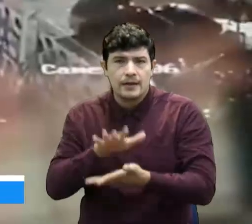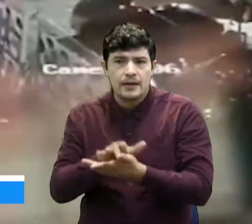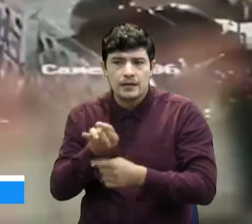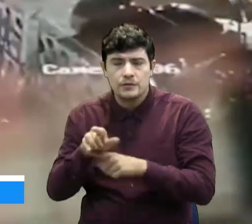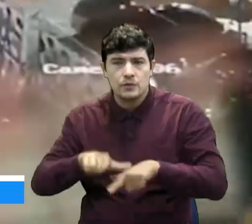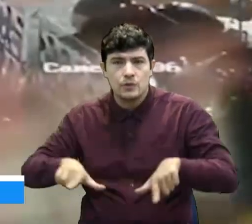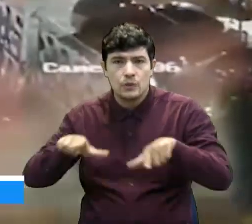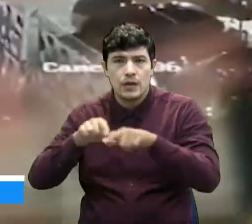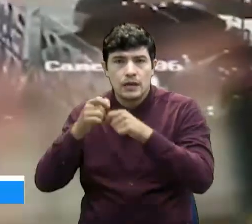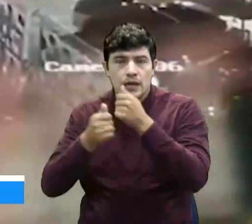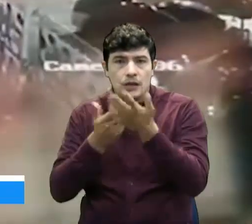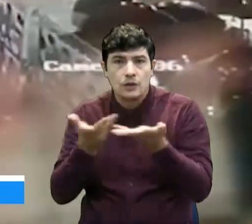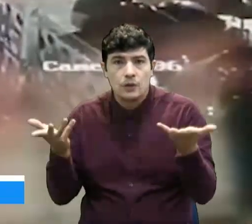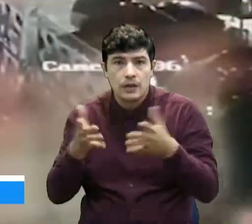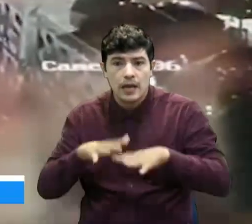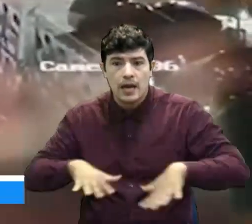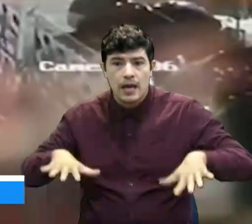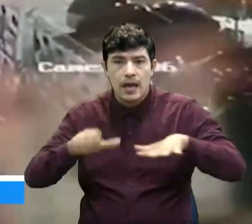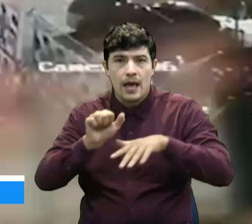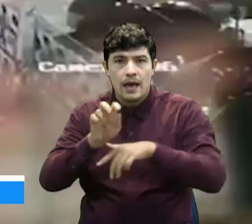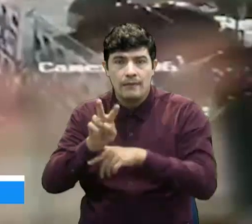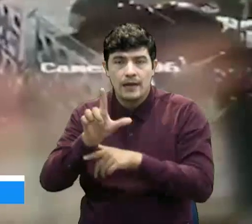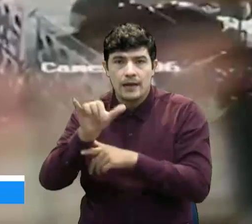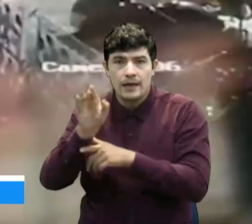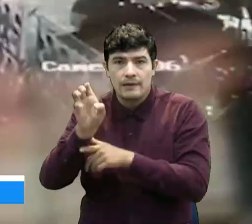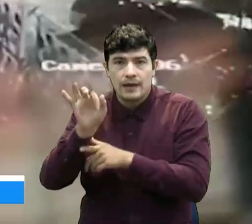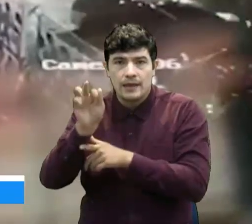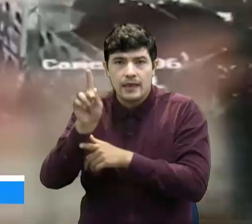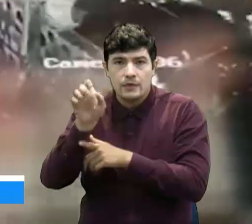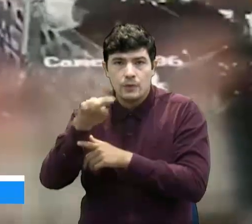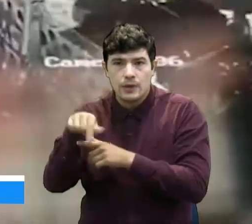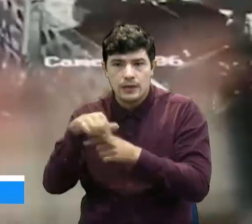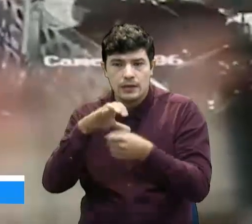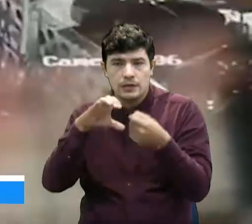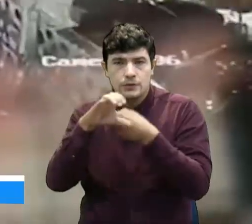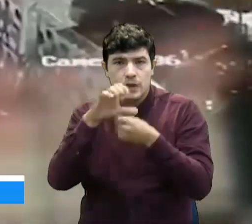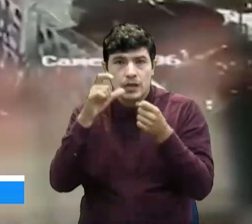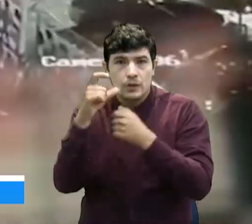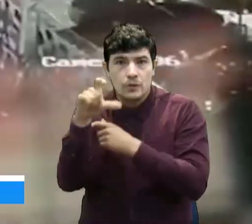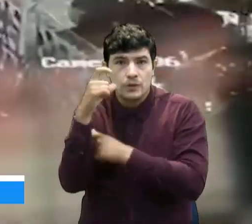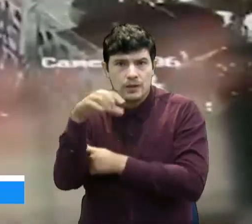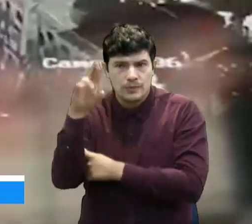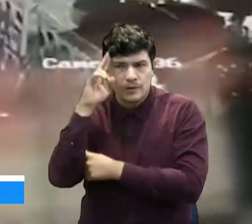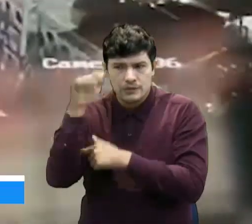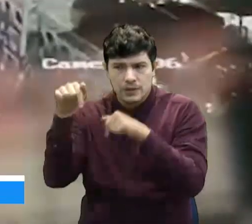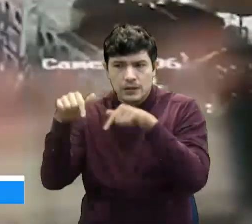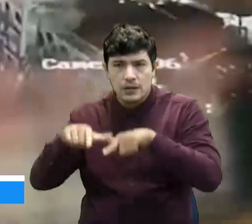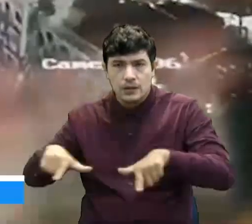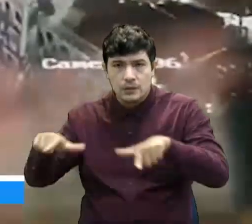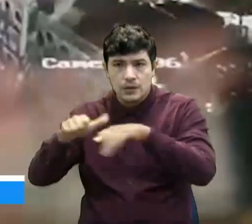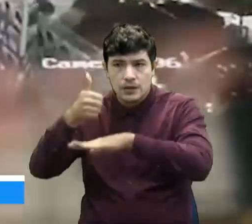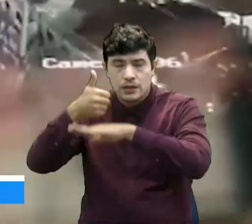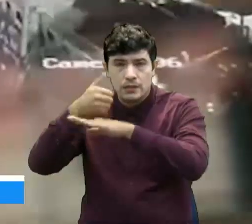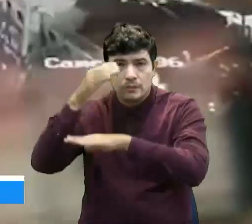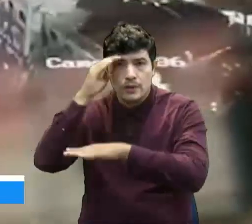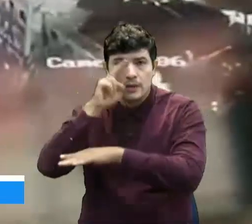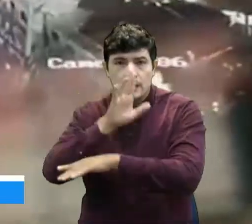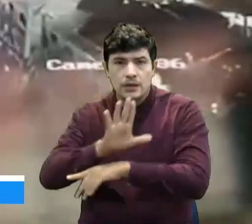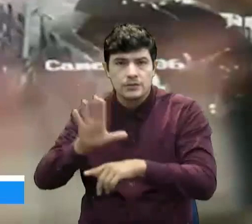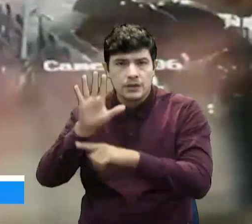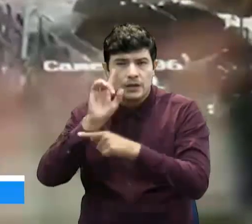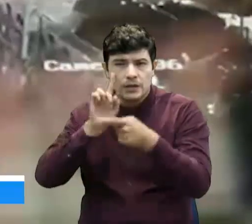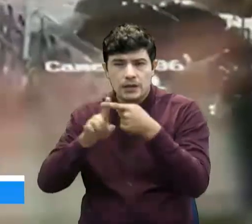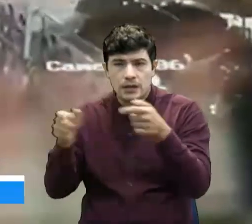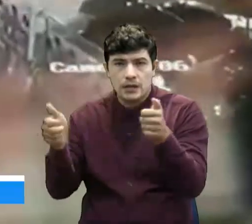establecimiento comercial en la Avenida Libertadores de Cúcuta. Por eso me encuentro desde el comando de la Policía Metropolitana con